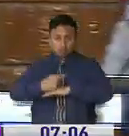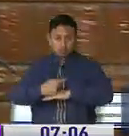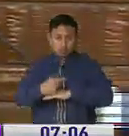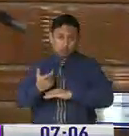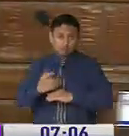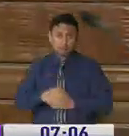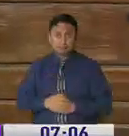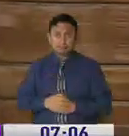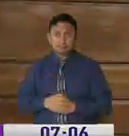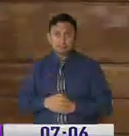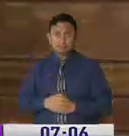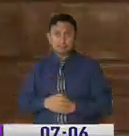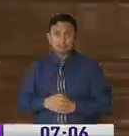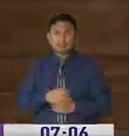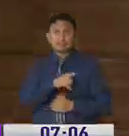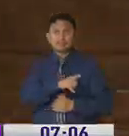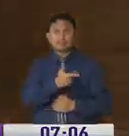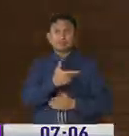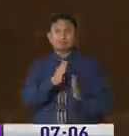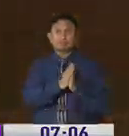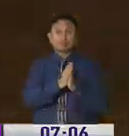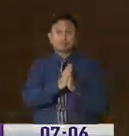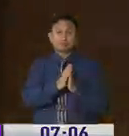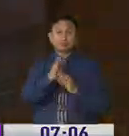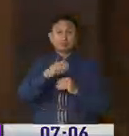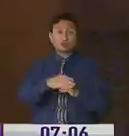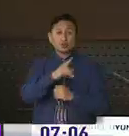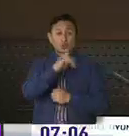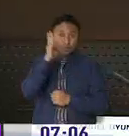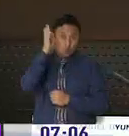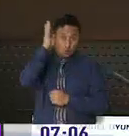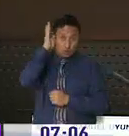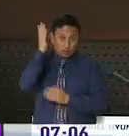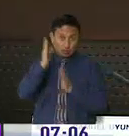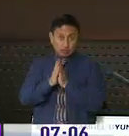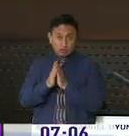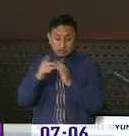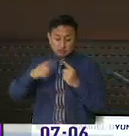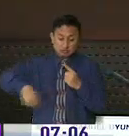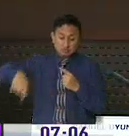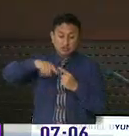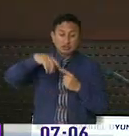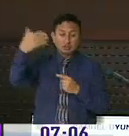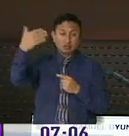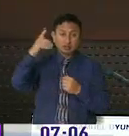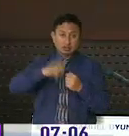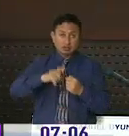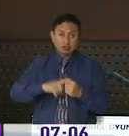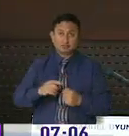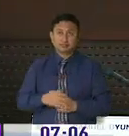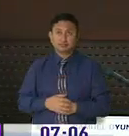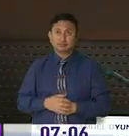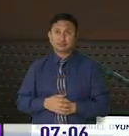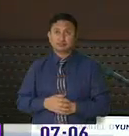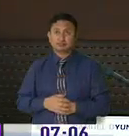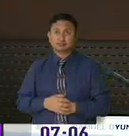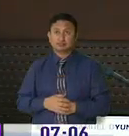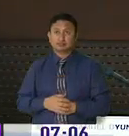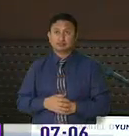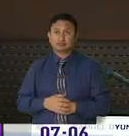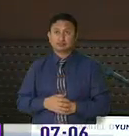presentada por Yunda fue solo uno de los recursos para su retorno a la alcaldía de Quito, informó Priscila